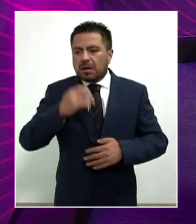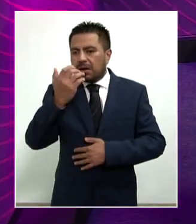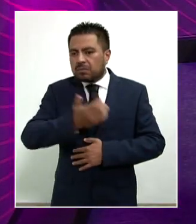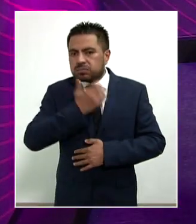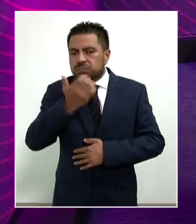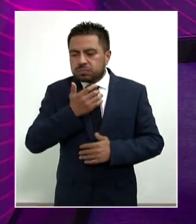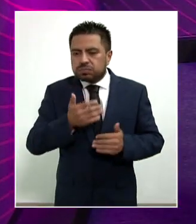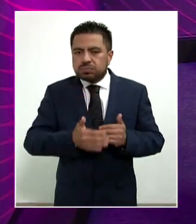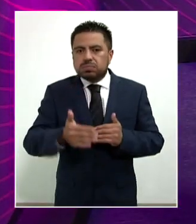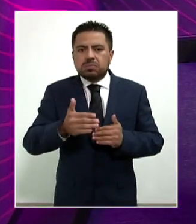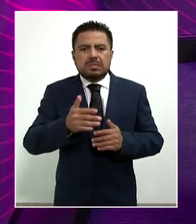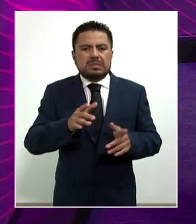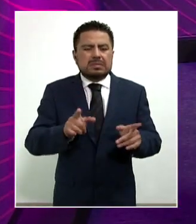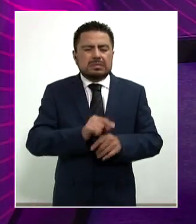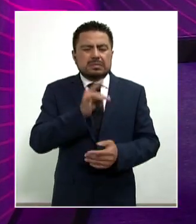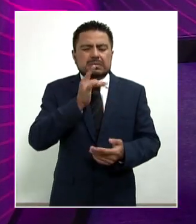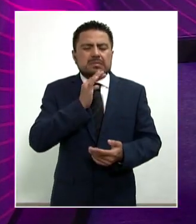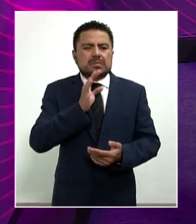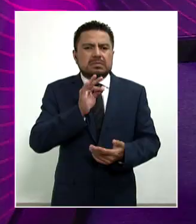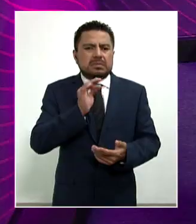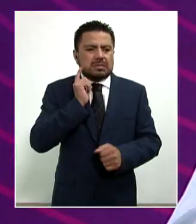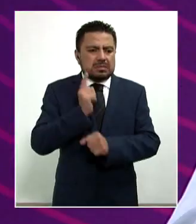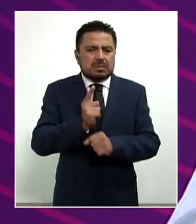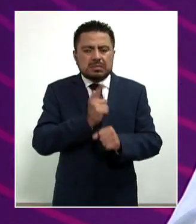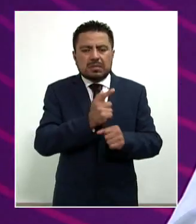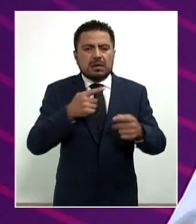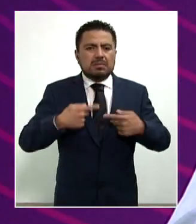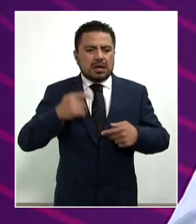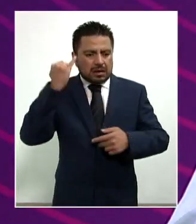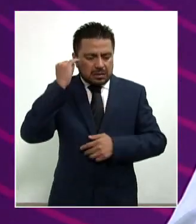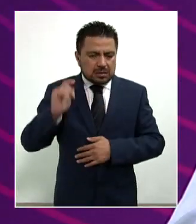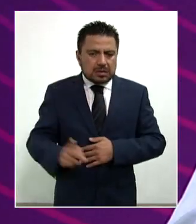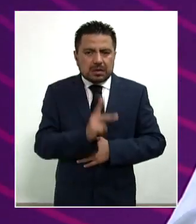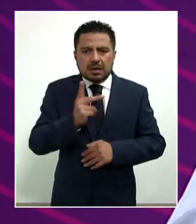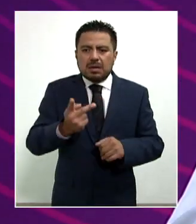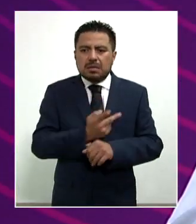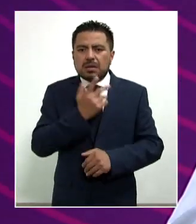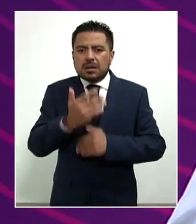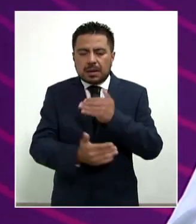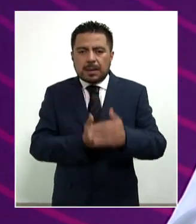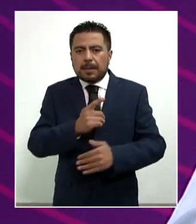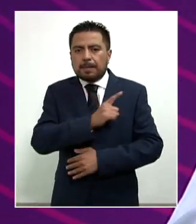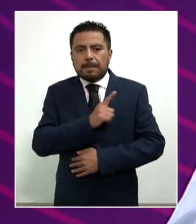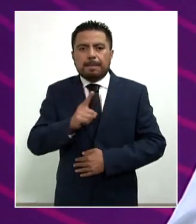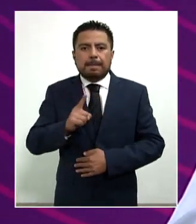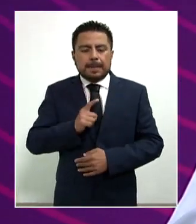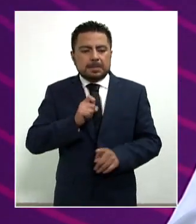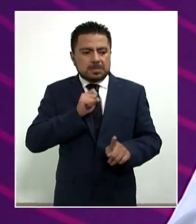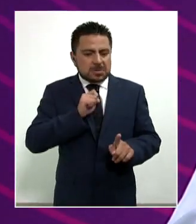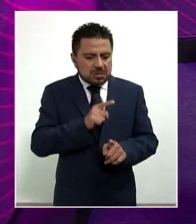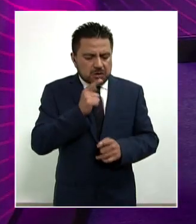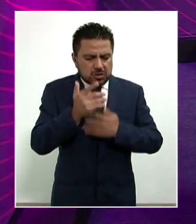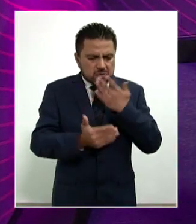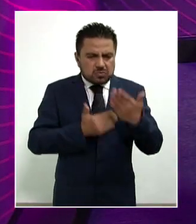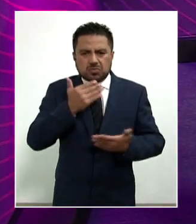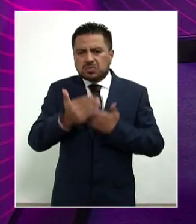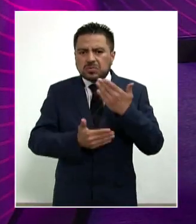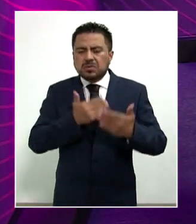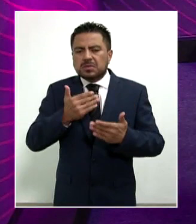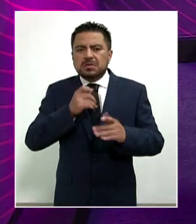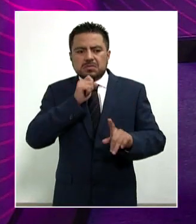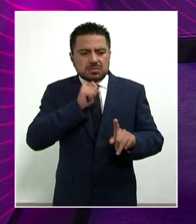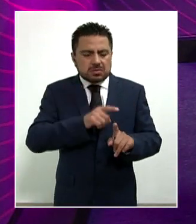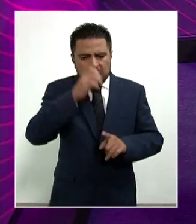cotidiana, el simple hecho de ver una persona indígena, a pesar de que tendría los mismos estudios, la